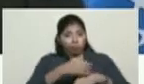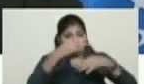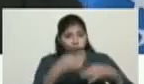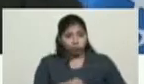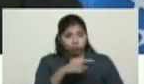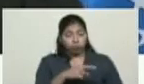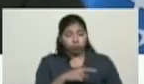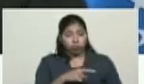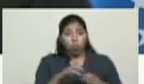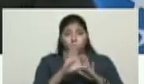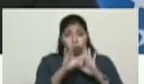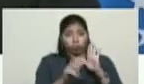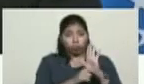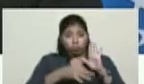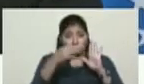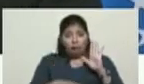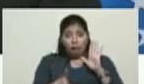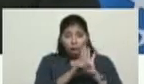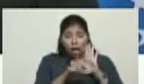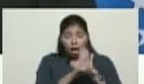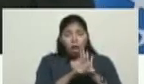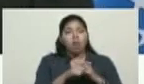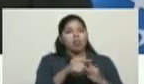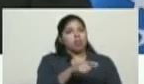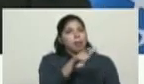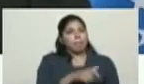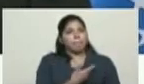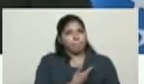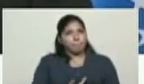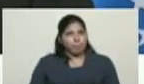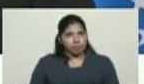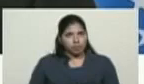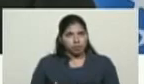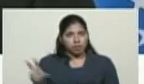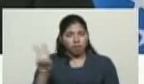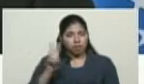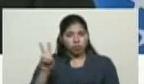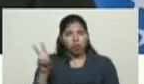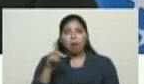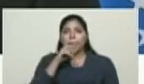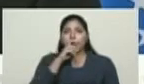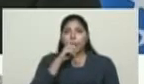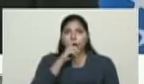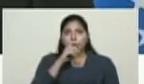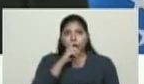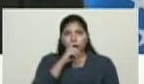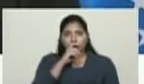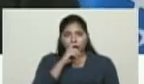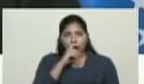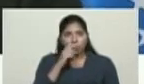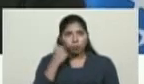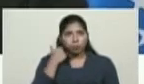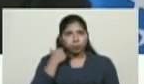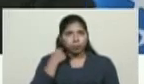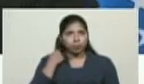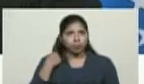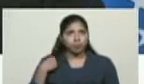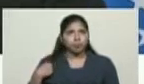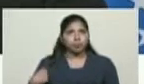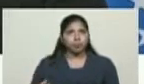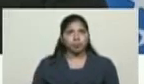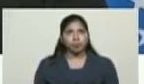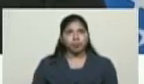y constitucional del presidente de la República Bolivariana de Venezuela, Nicolás Maduro